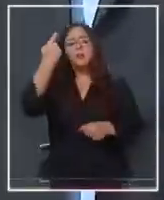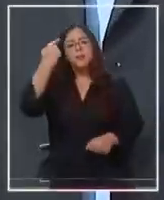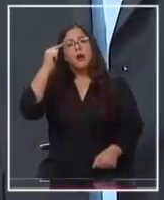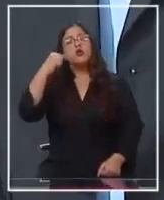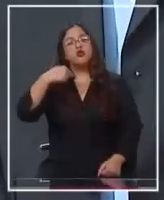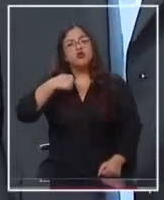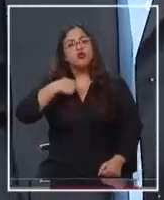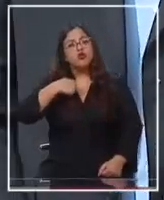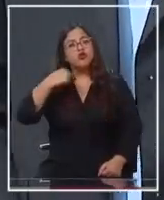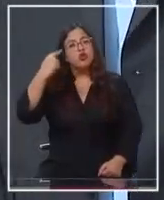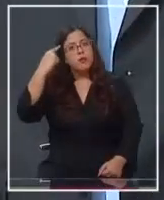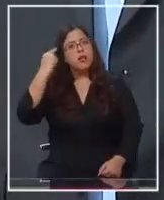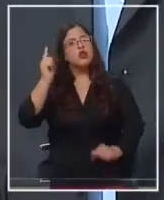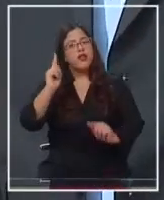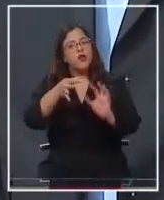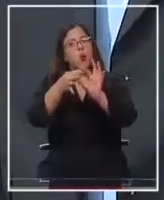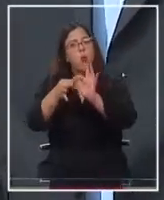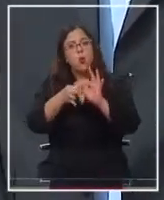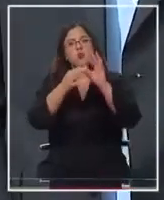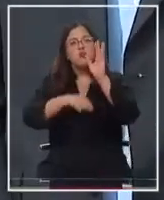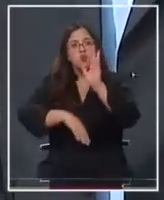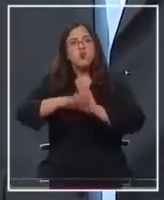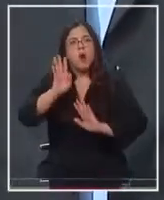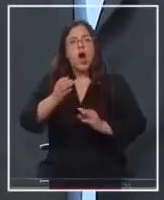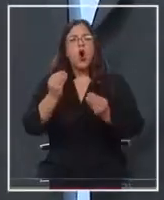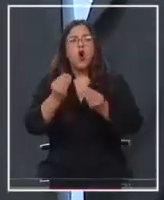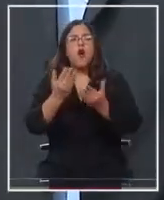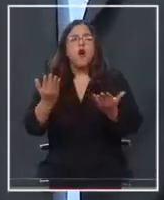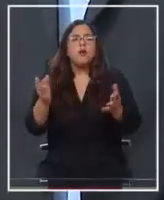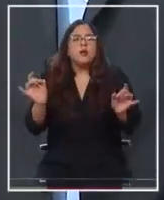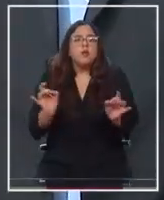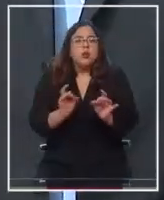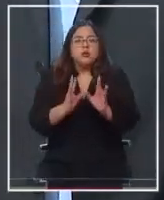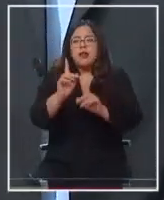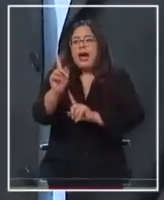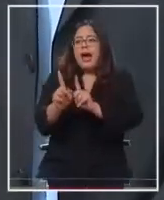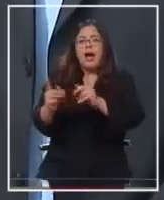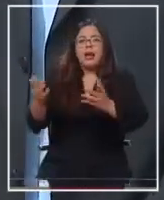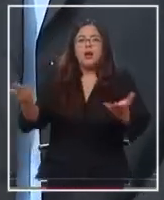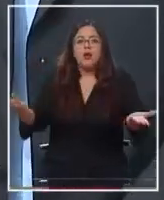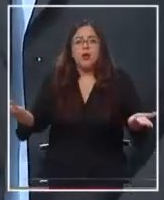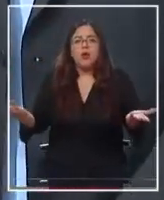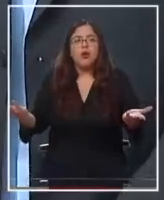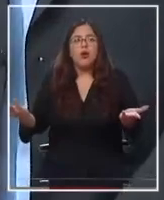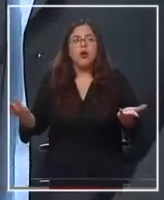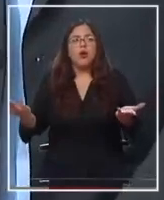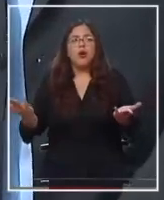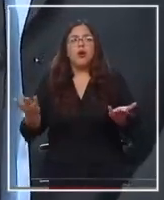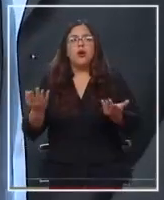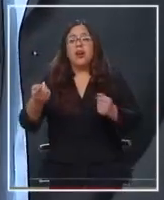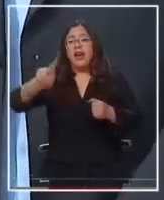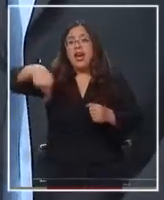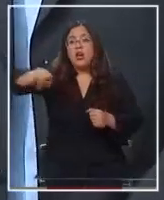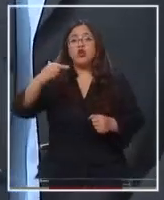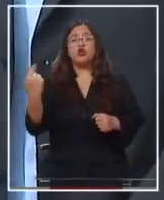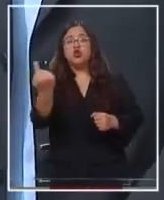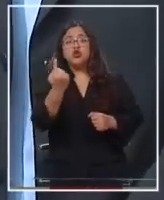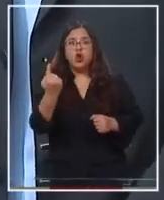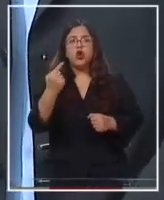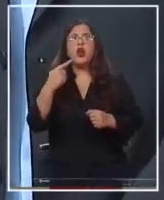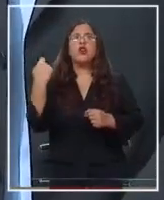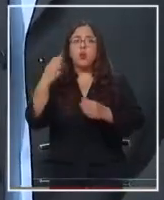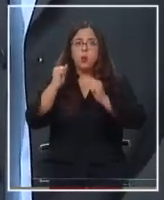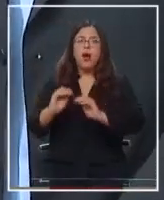que tenemos que unirnos más, obviamente porque si le pasa algo, no estén tan aislados ellos y nosotros